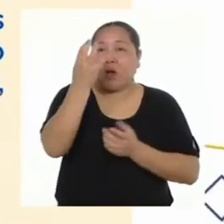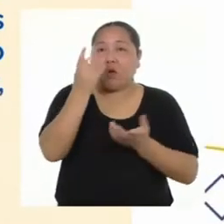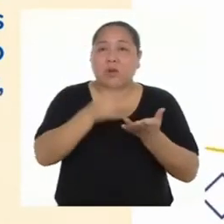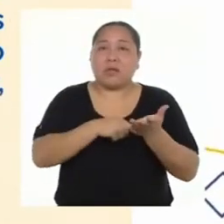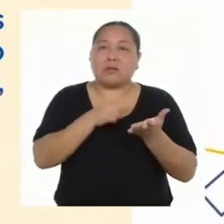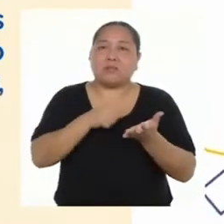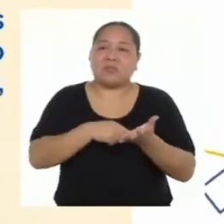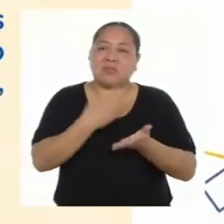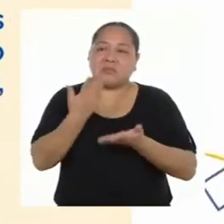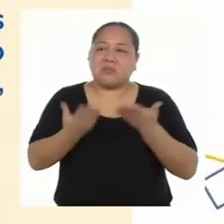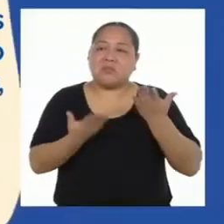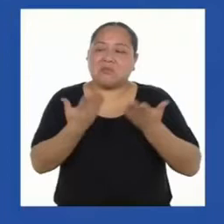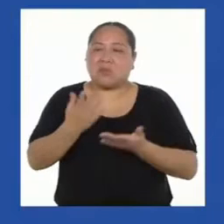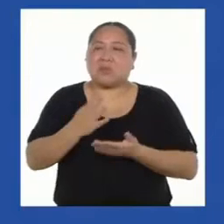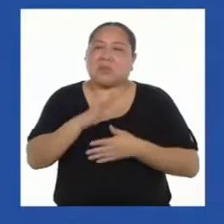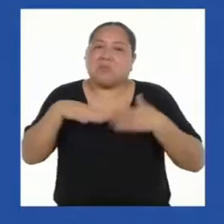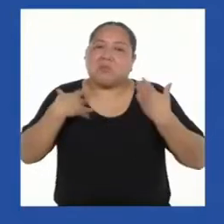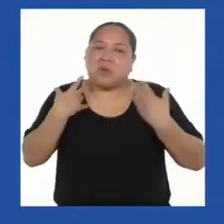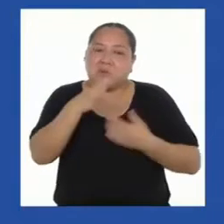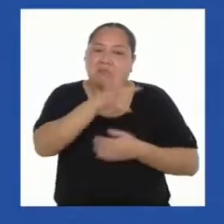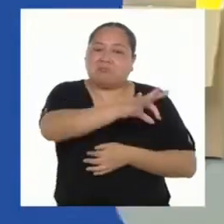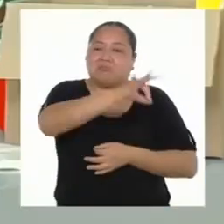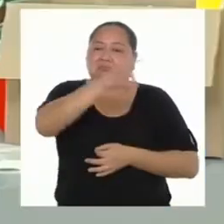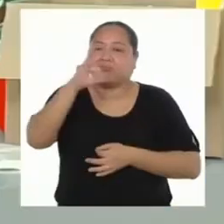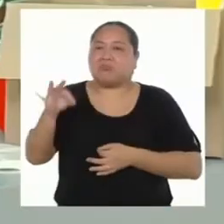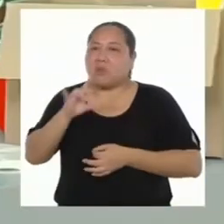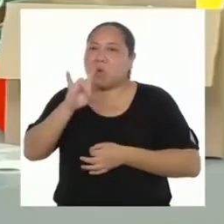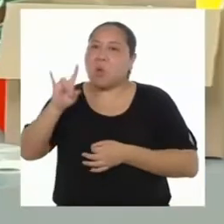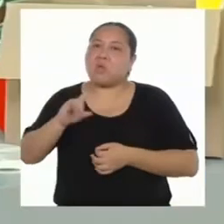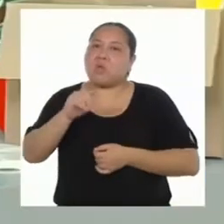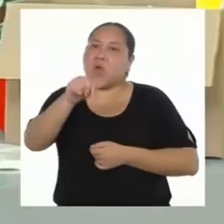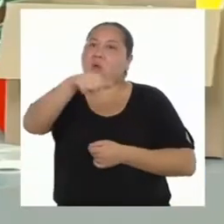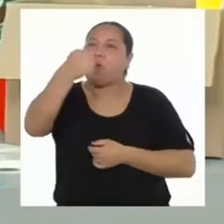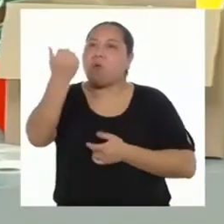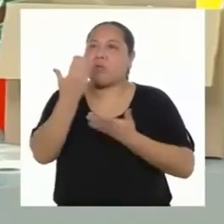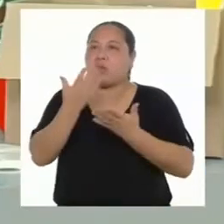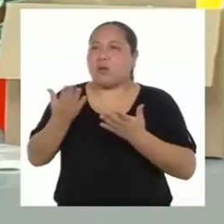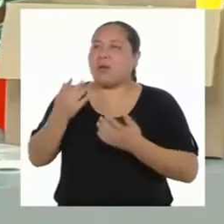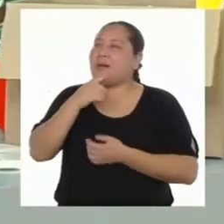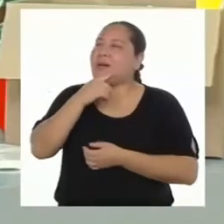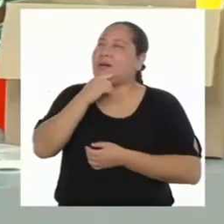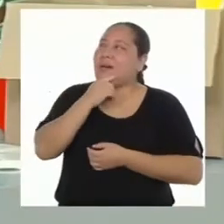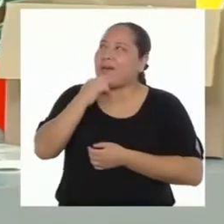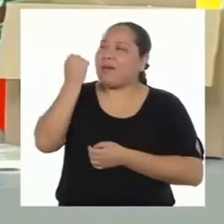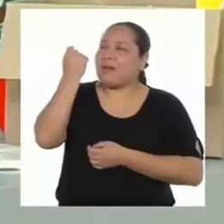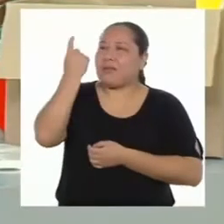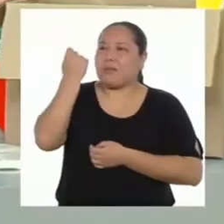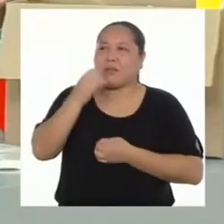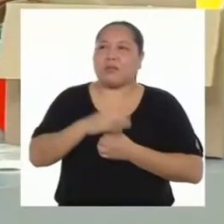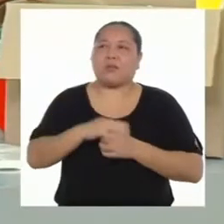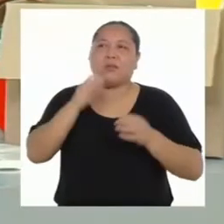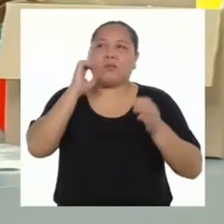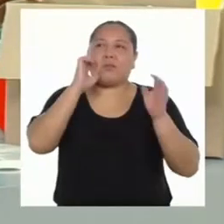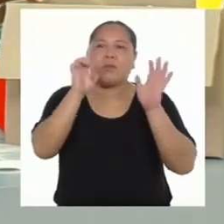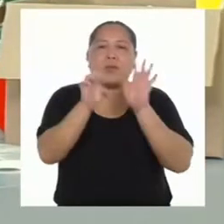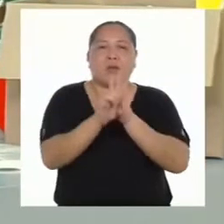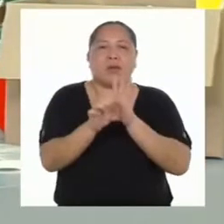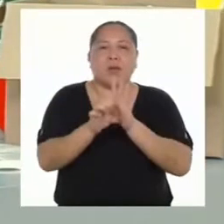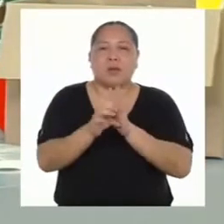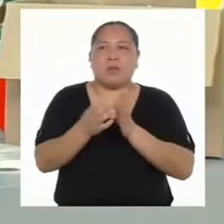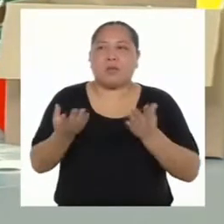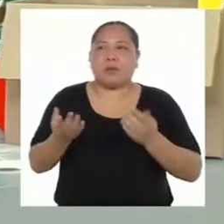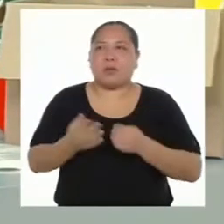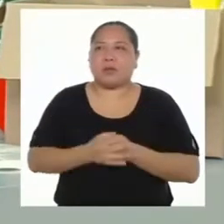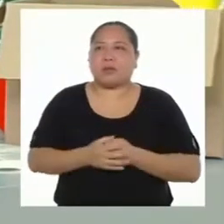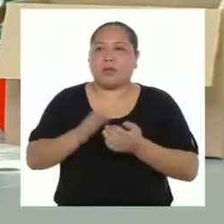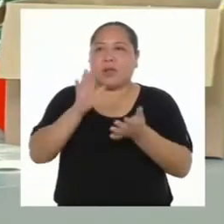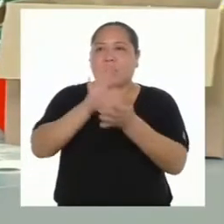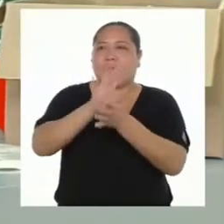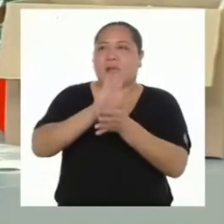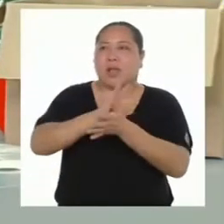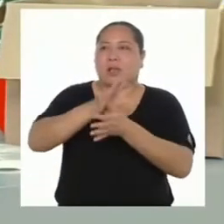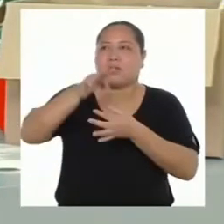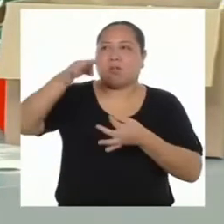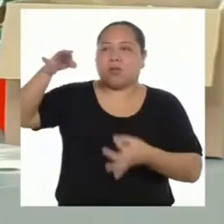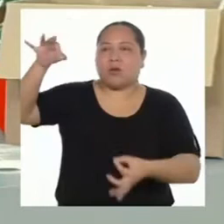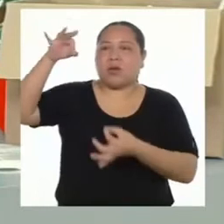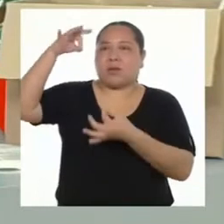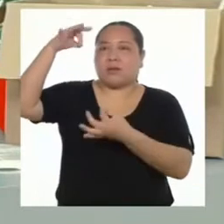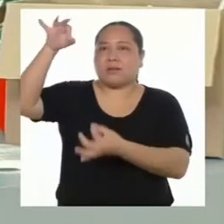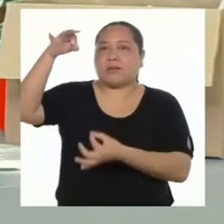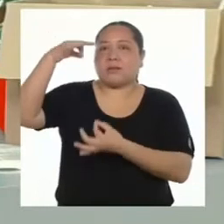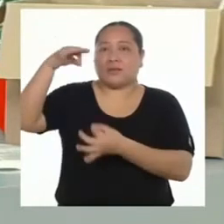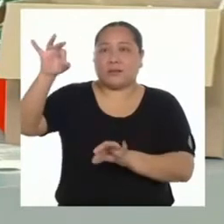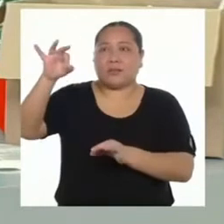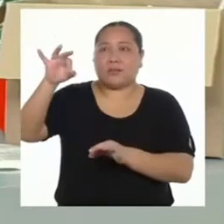veces pueden ser aprovechados. Ya veo, sería por ejemplo las hojas.